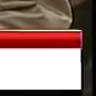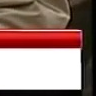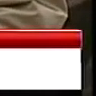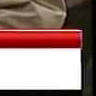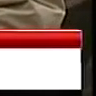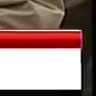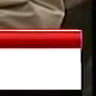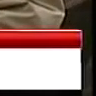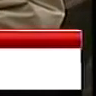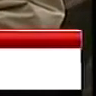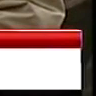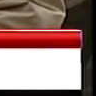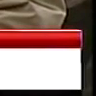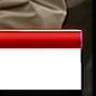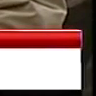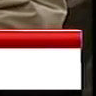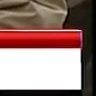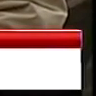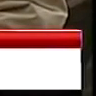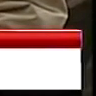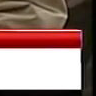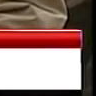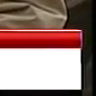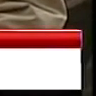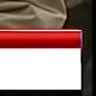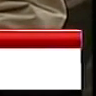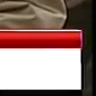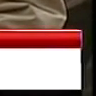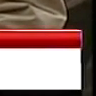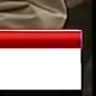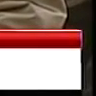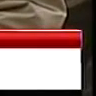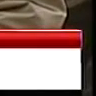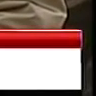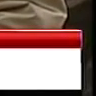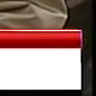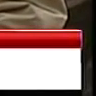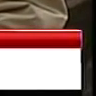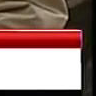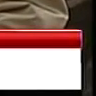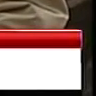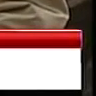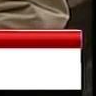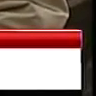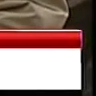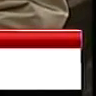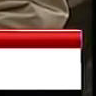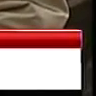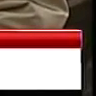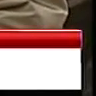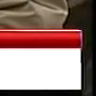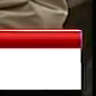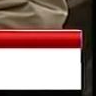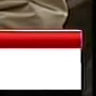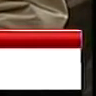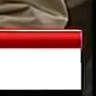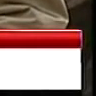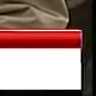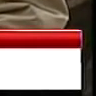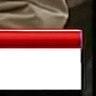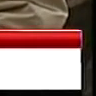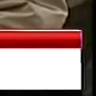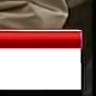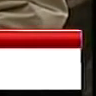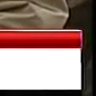y ya lo tenemos aprobado en este quinquenio, a partir del 2018 hasta el 2022. Lo que falta